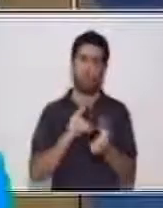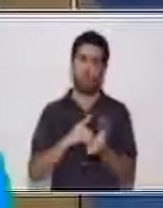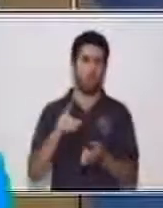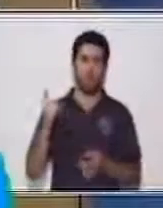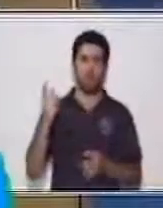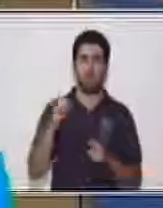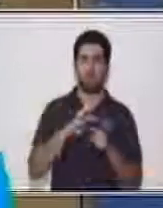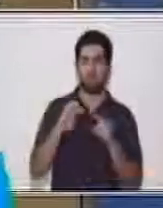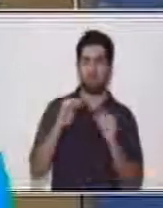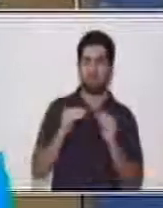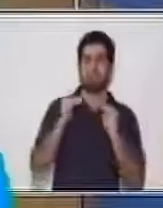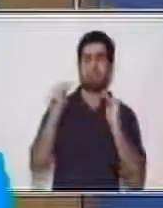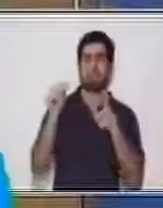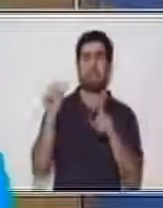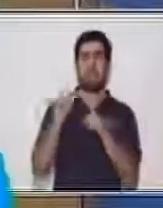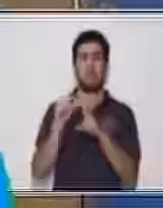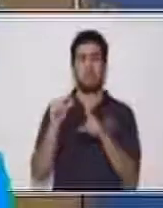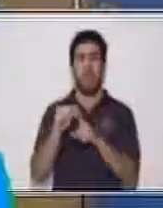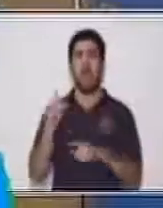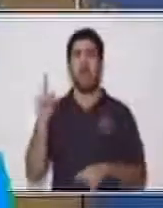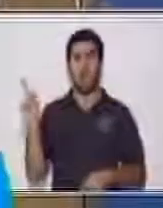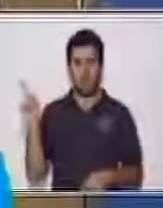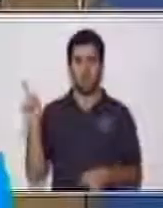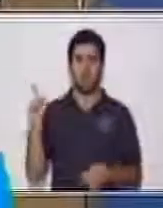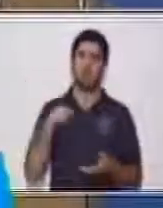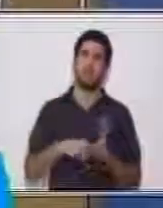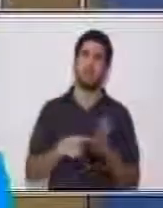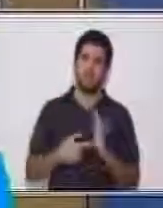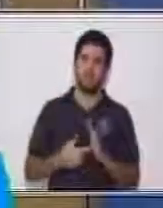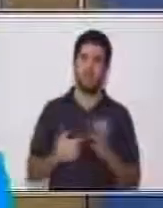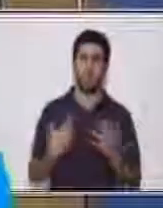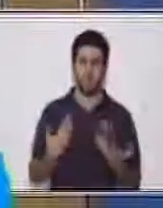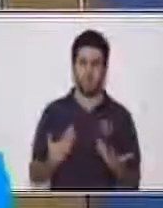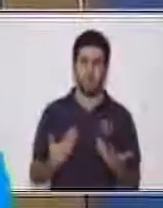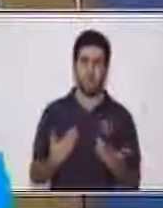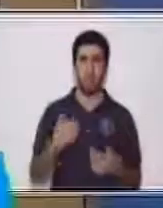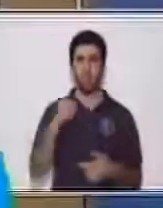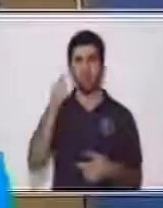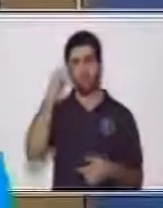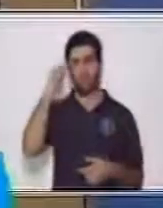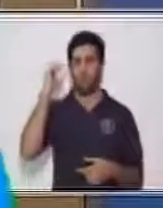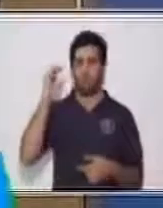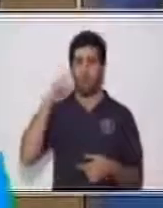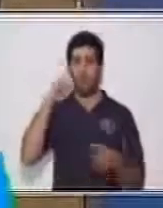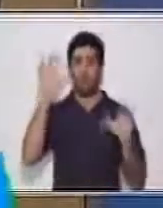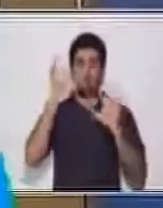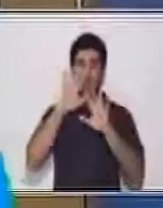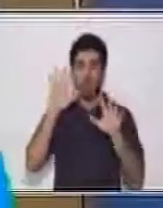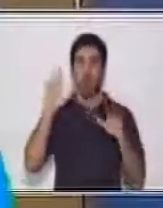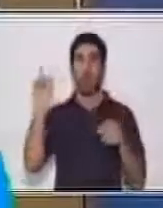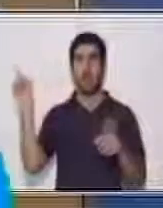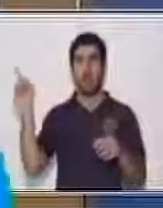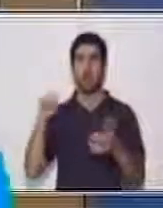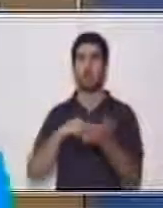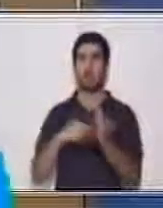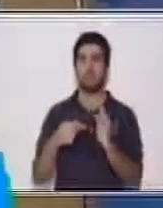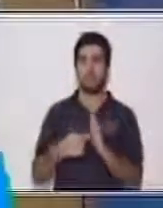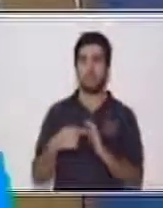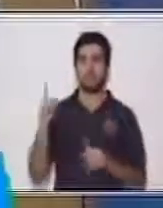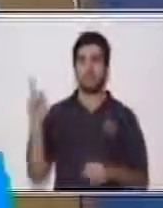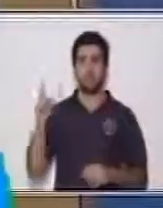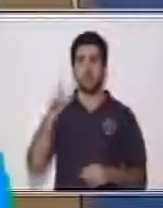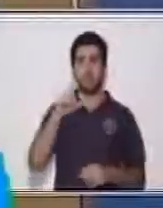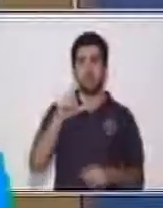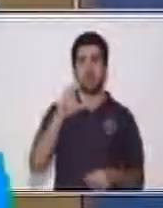tienes dolor de cabeza, tienes náuseas, no logras ver bien, a veces miras lucecitas o miras borroso, a ese tipo de dolor de cabeza